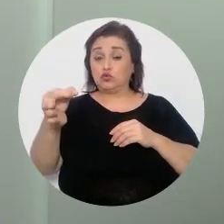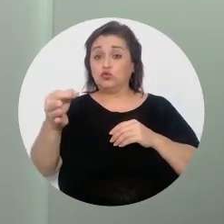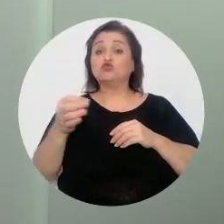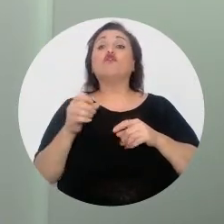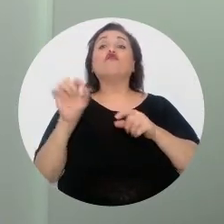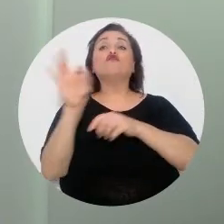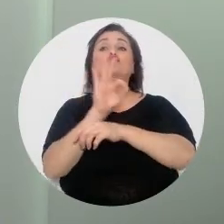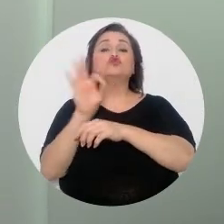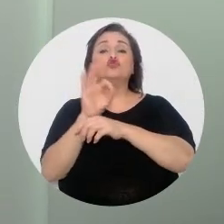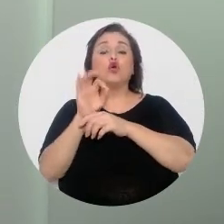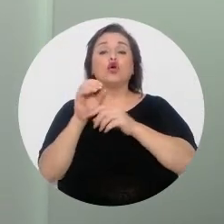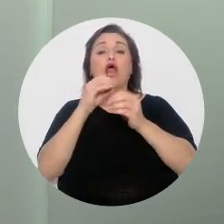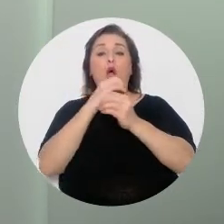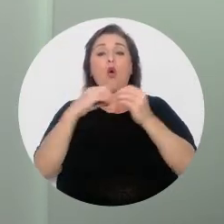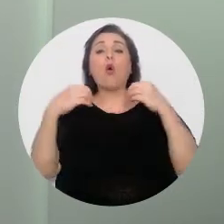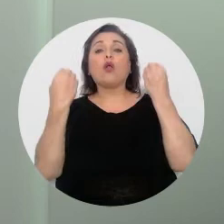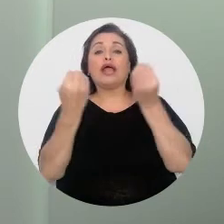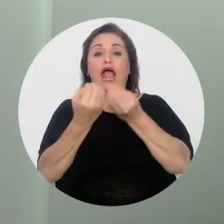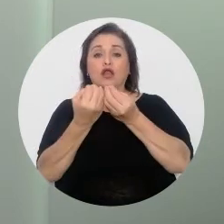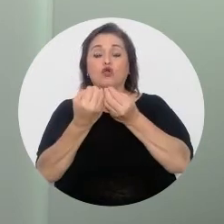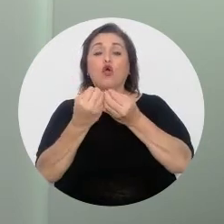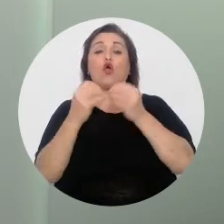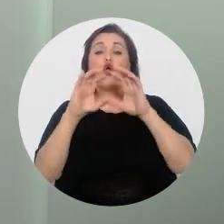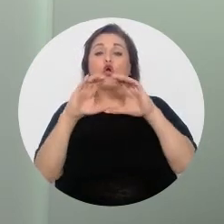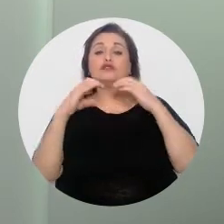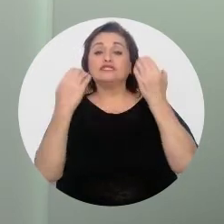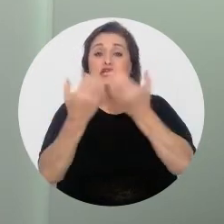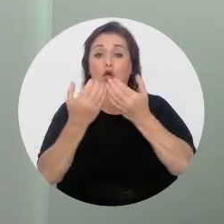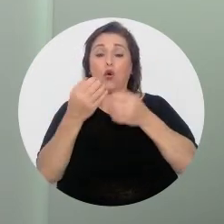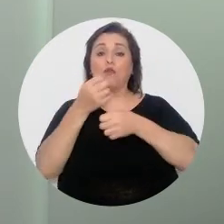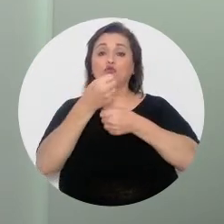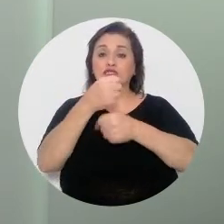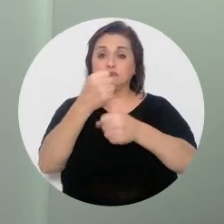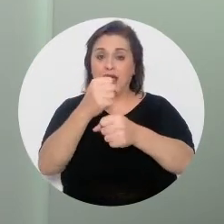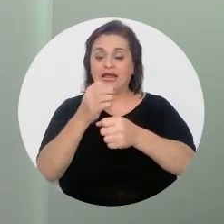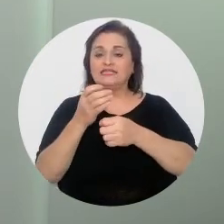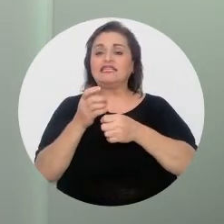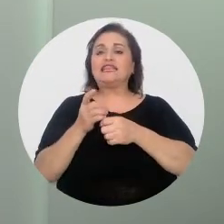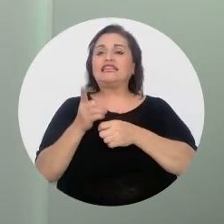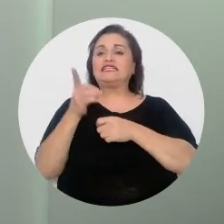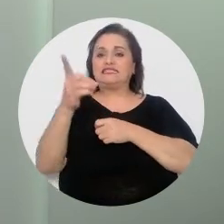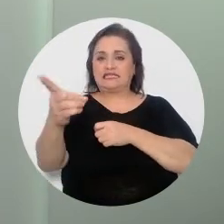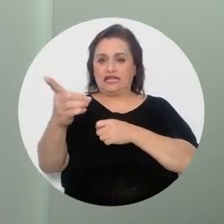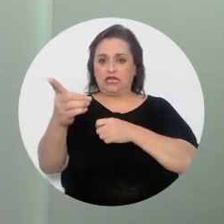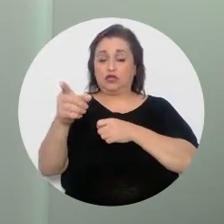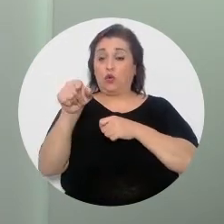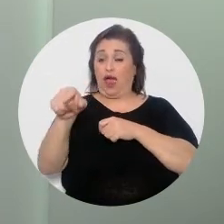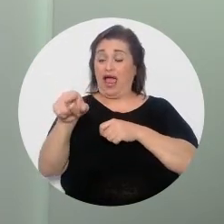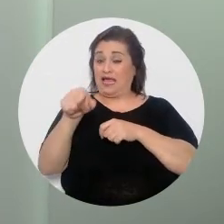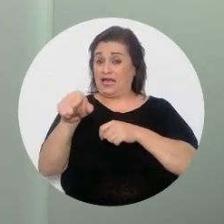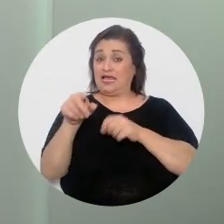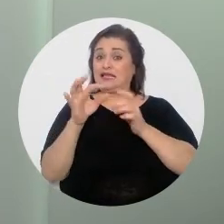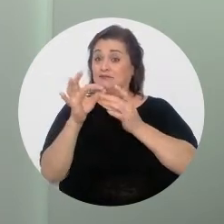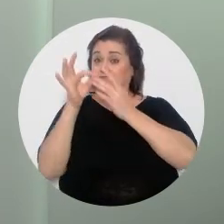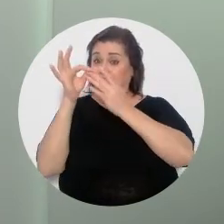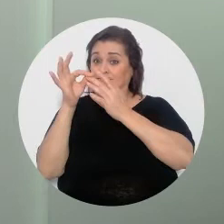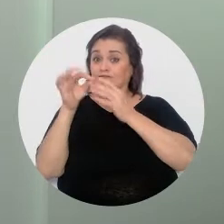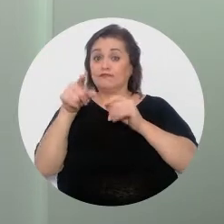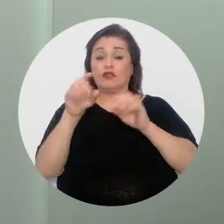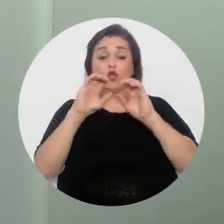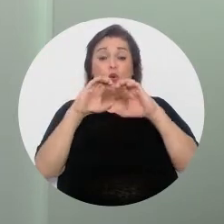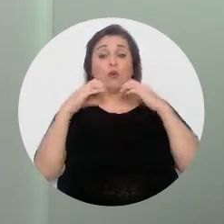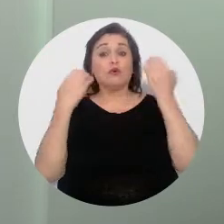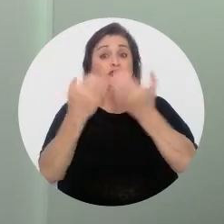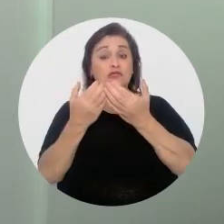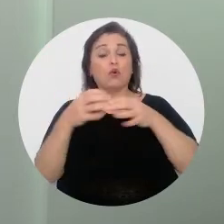funciona un órgano especial, que se llaman consejos municipales de distrito. En estos distritos tienen la particularidad